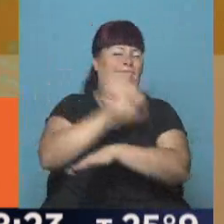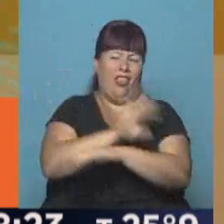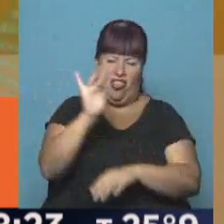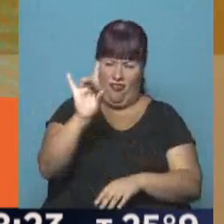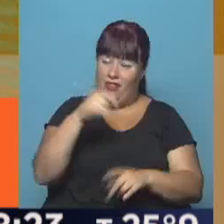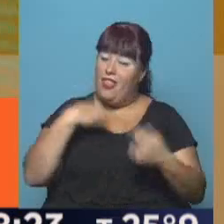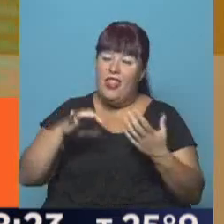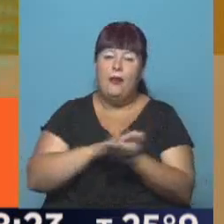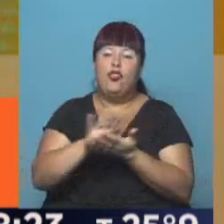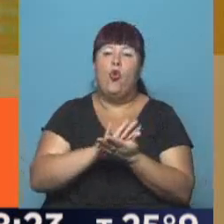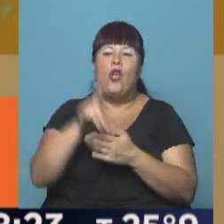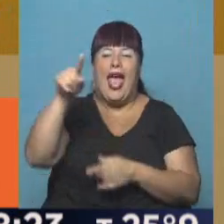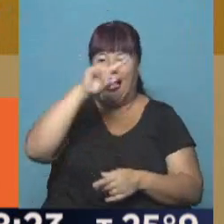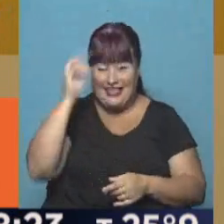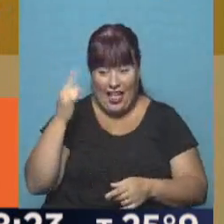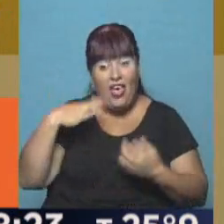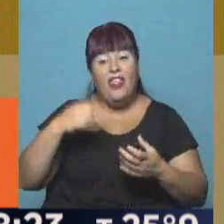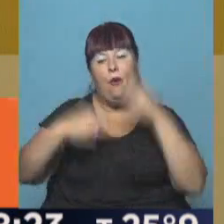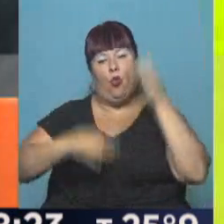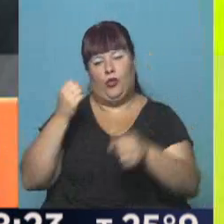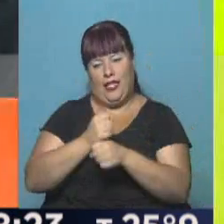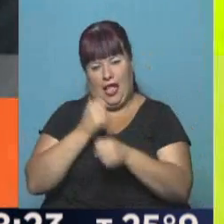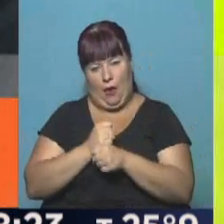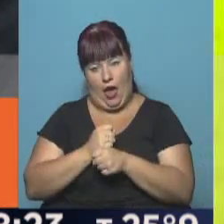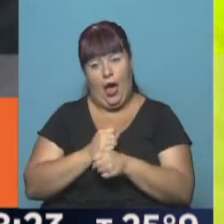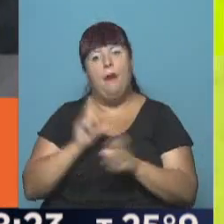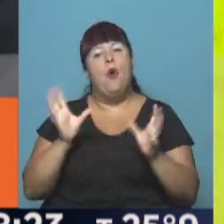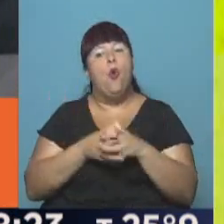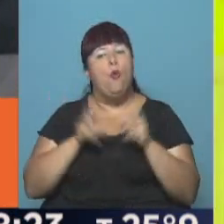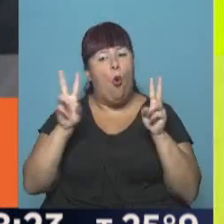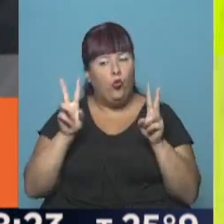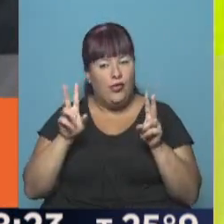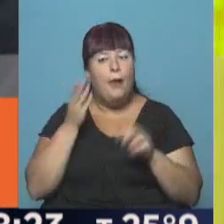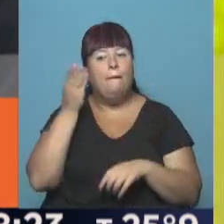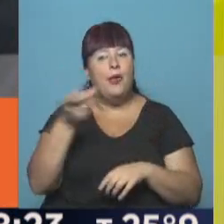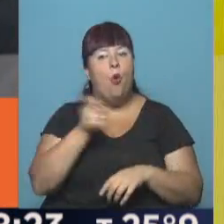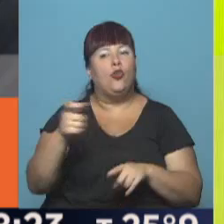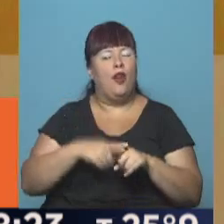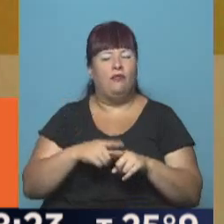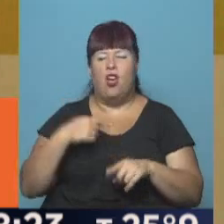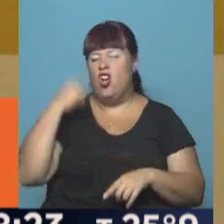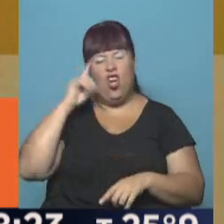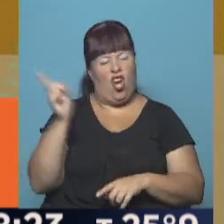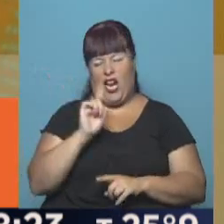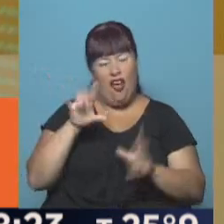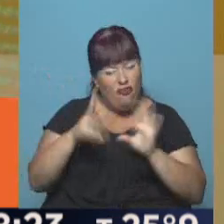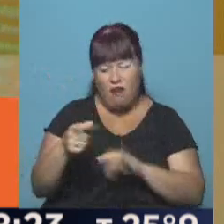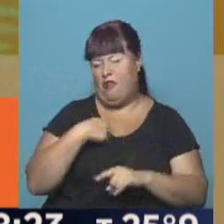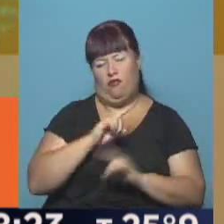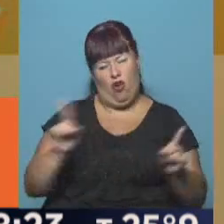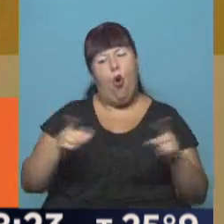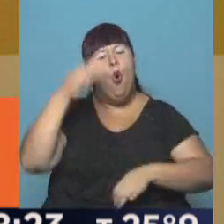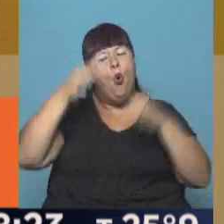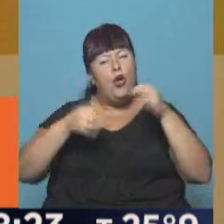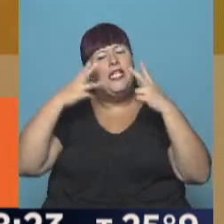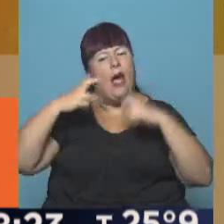un tema que se tiene que resolver el Estado y tiene que actuar la justicia. Pero un grupo de justicialistas pidió el juicio político. No creemos que sea el camino. Hoy está la